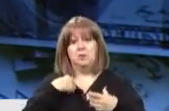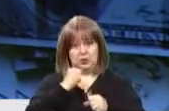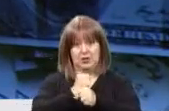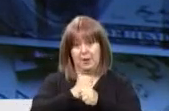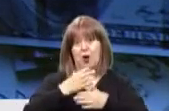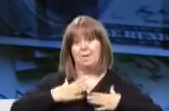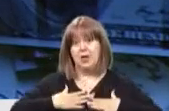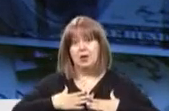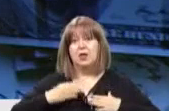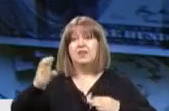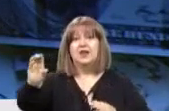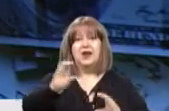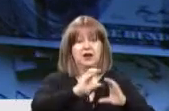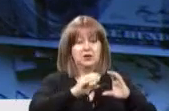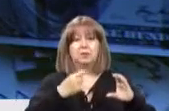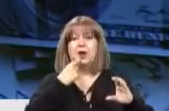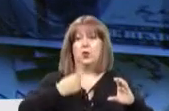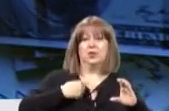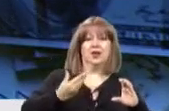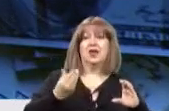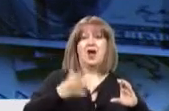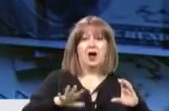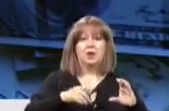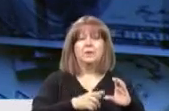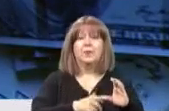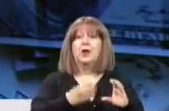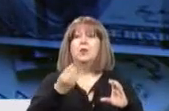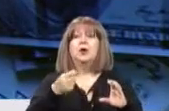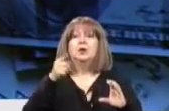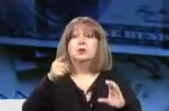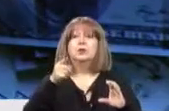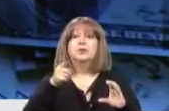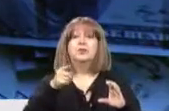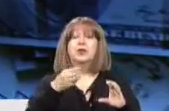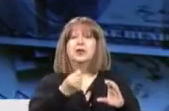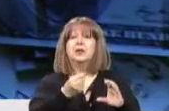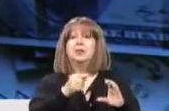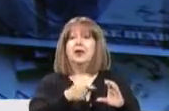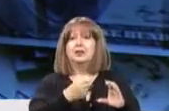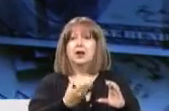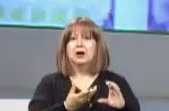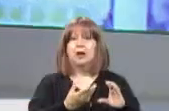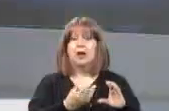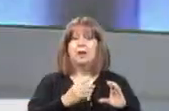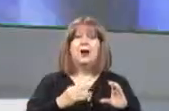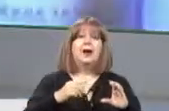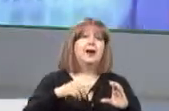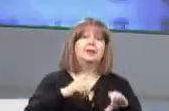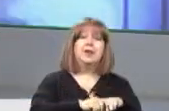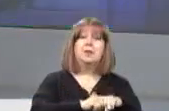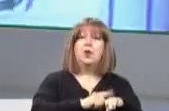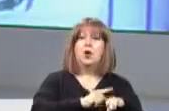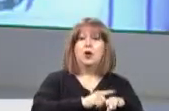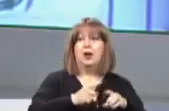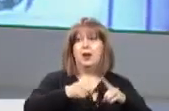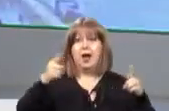donde decir, ¿qué hago con estos pesos? Bueno, la primera pregunta es, ¿cuánto tiempo voy a tener esos pesos disponibles? ¿Es para un ahorro de largo plazo o es algo